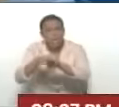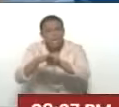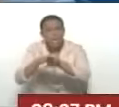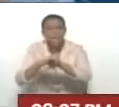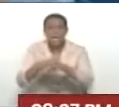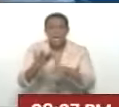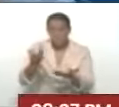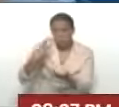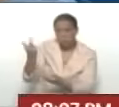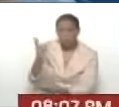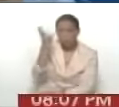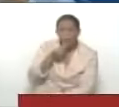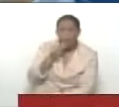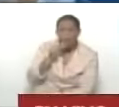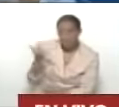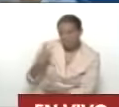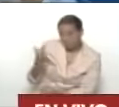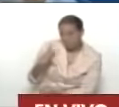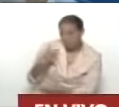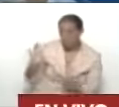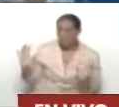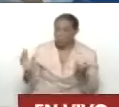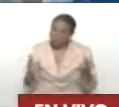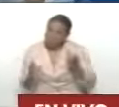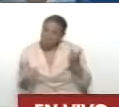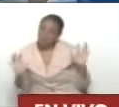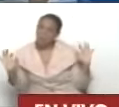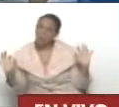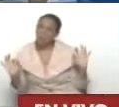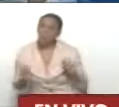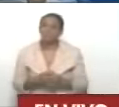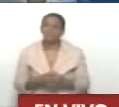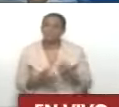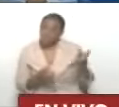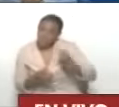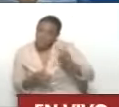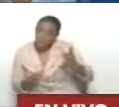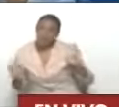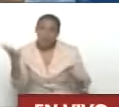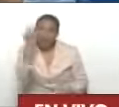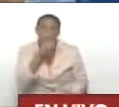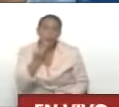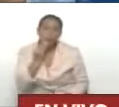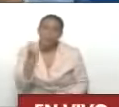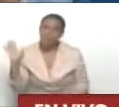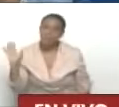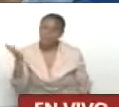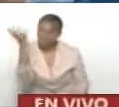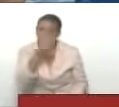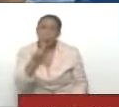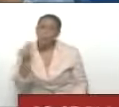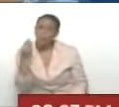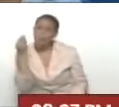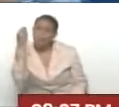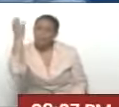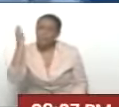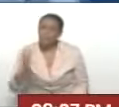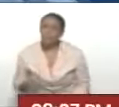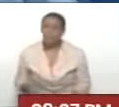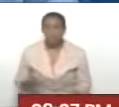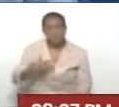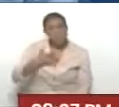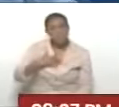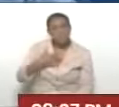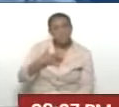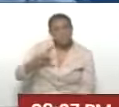baby showers que somos nosotros. Baby boomer. ¿Baby qué? Baby boomer. Baby boomer que somos nosotros. Yo me